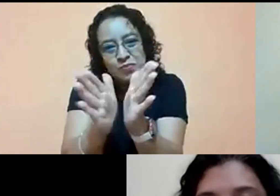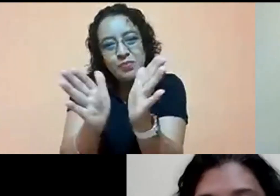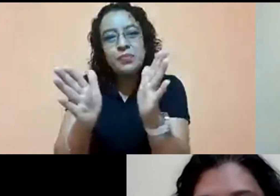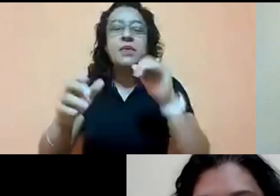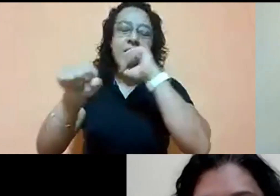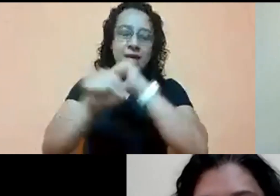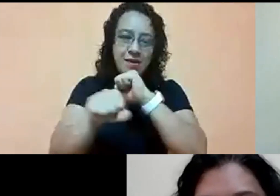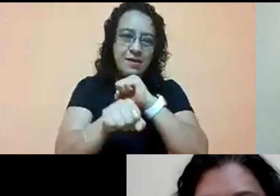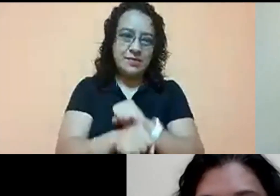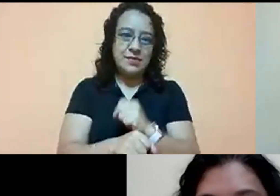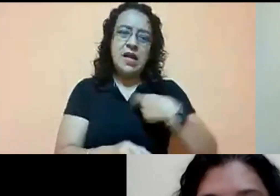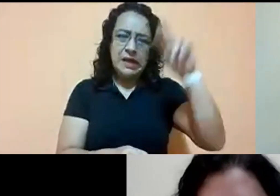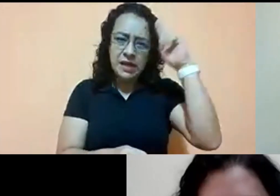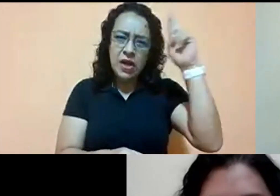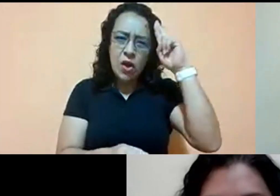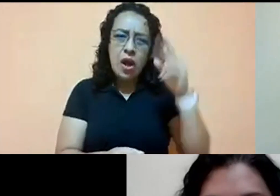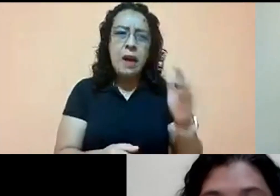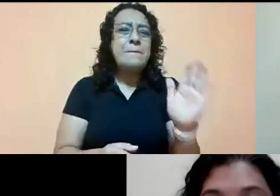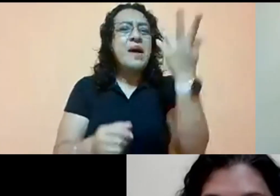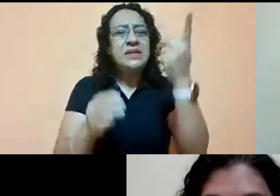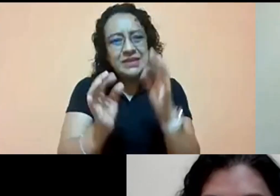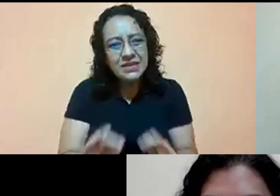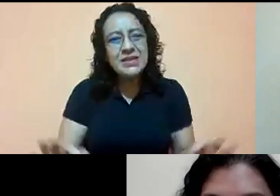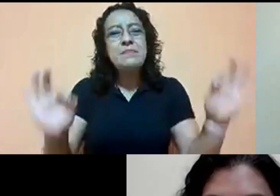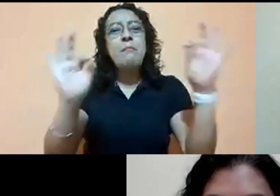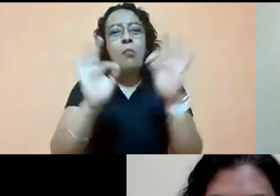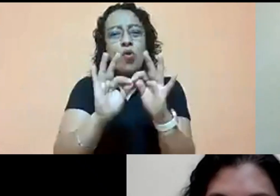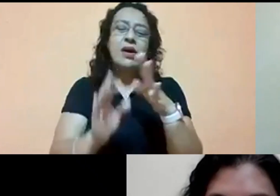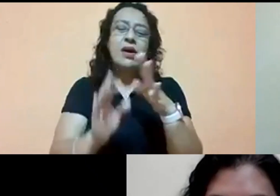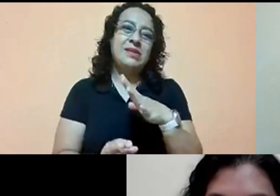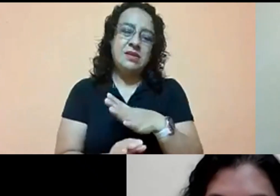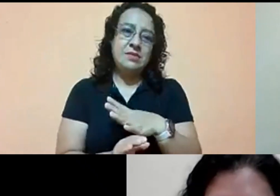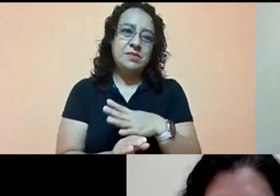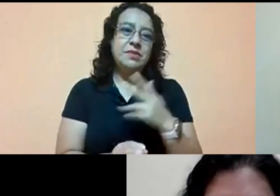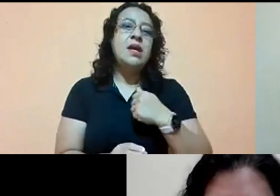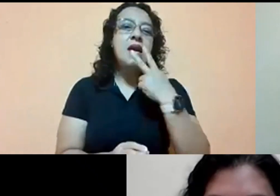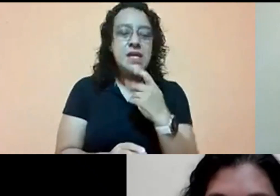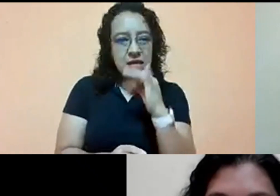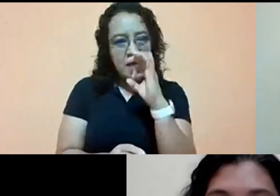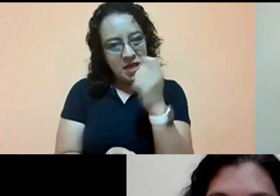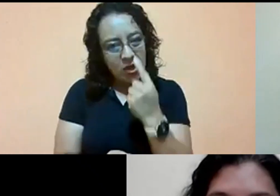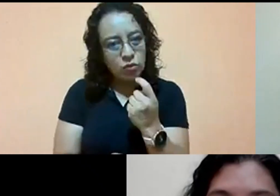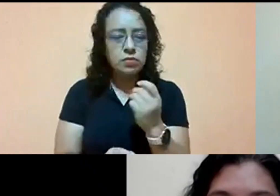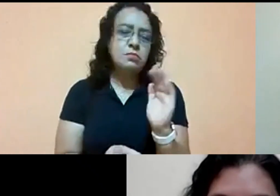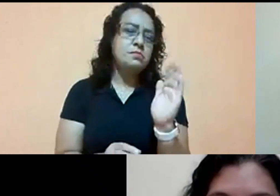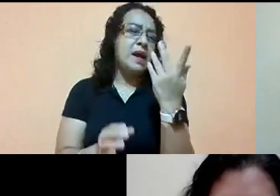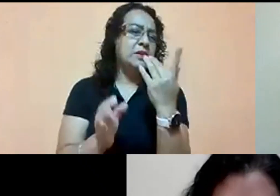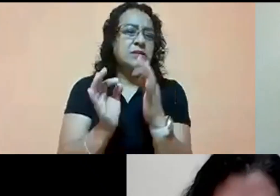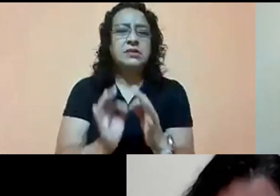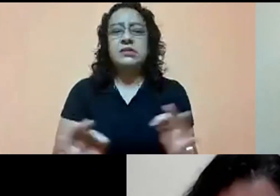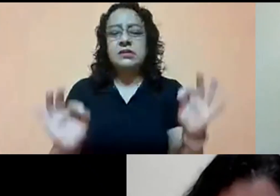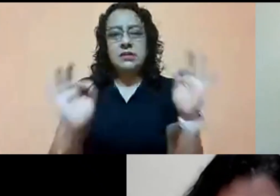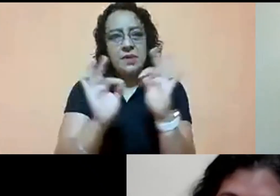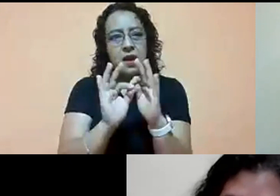más importante que tenemos, nuestros hijos, pero ante todo, ellos van a dejar una huella dentro